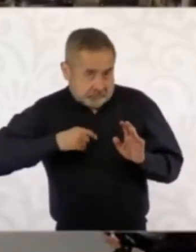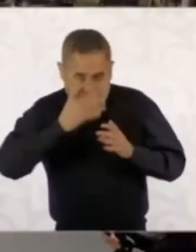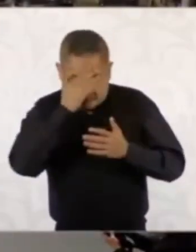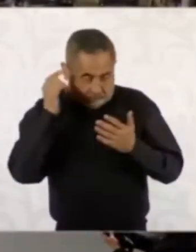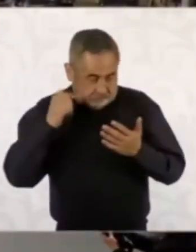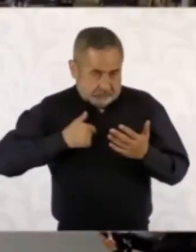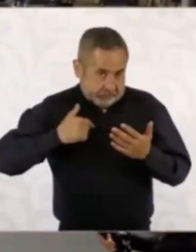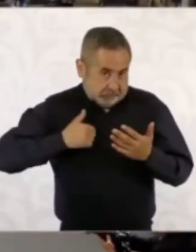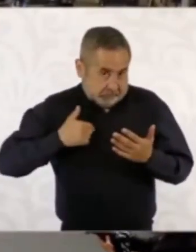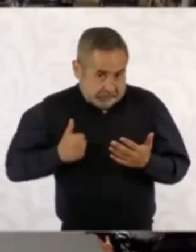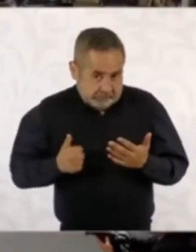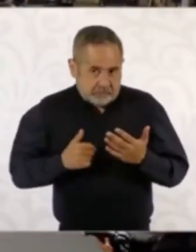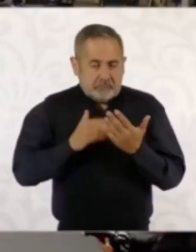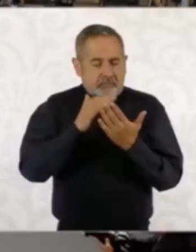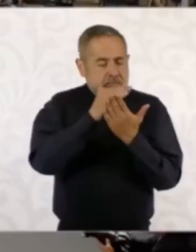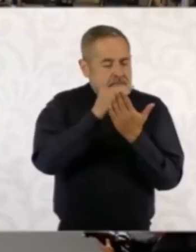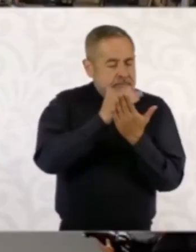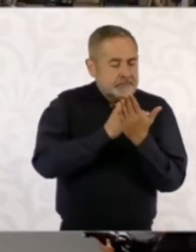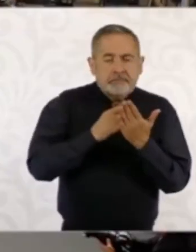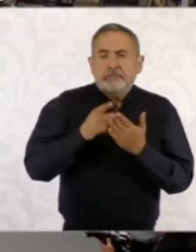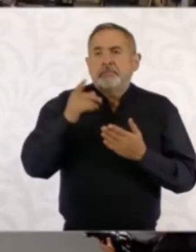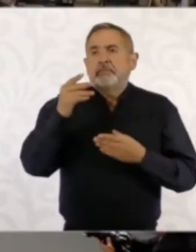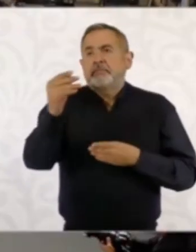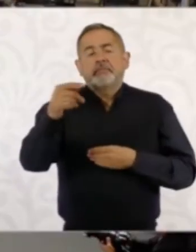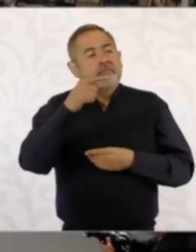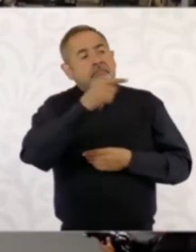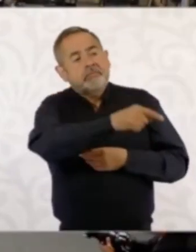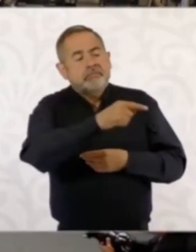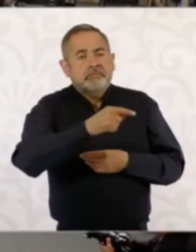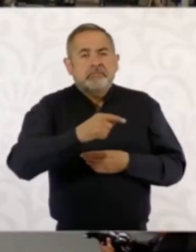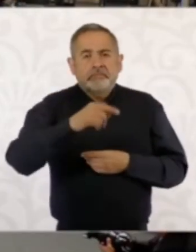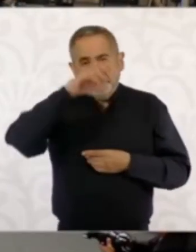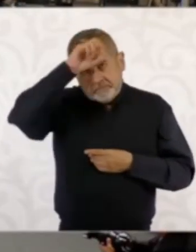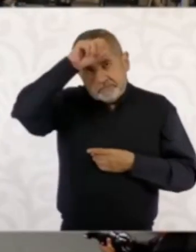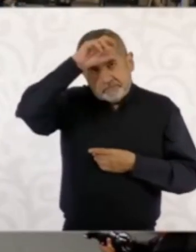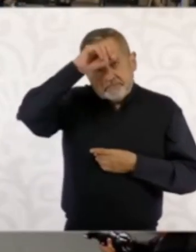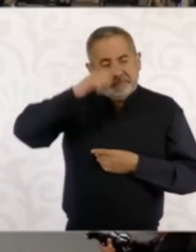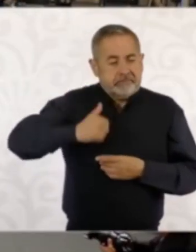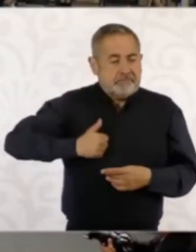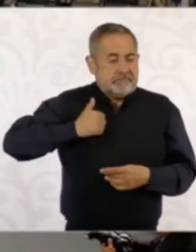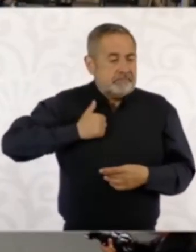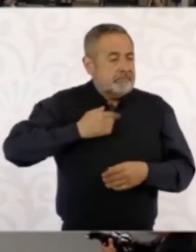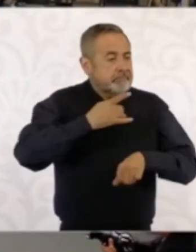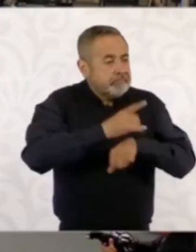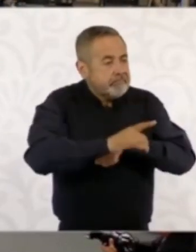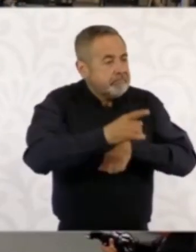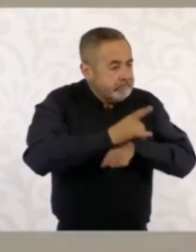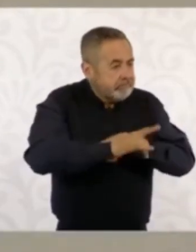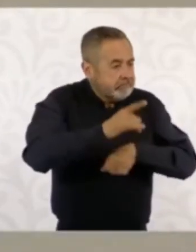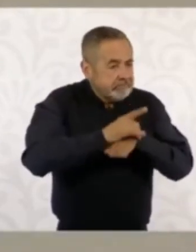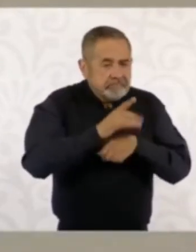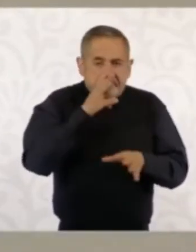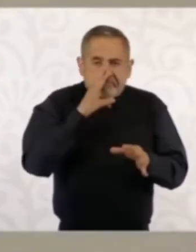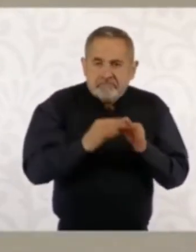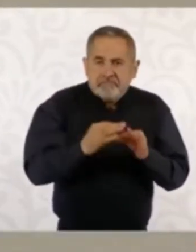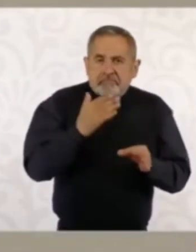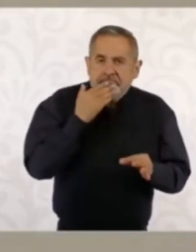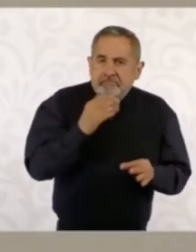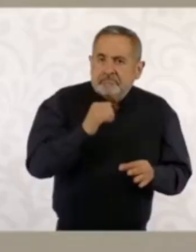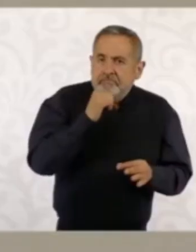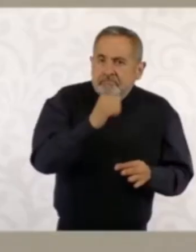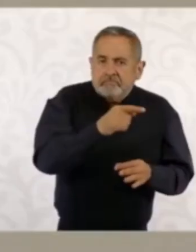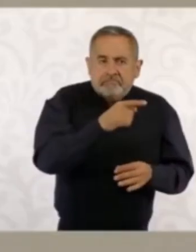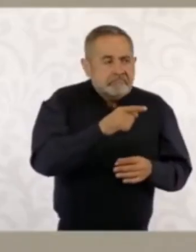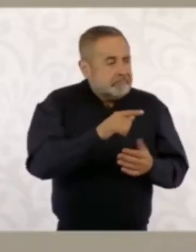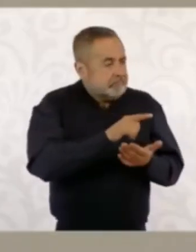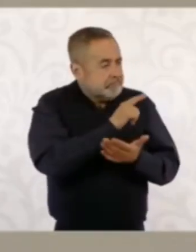de mineras canadienses que no estén cumpliendo en México pues con la ley, con lo